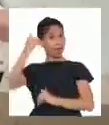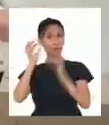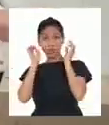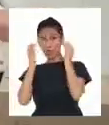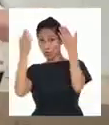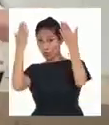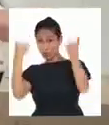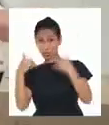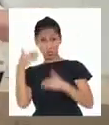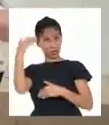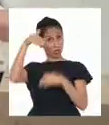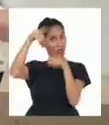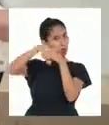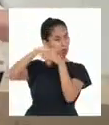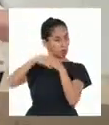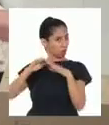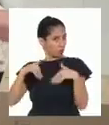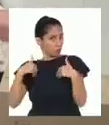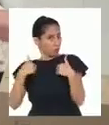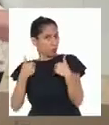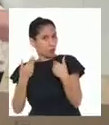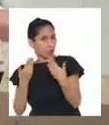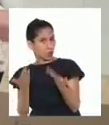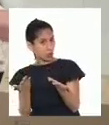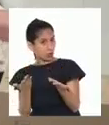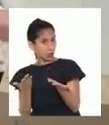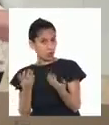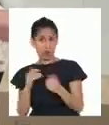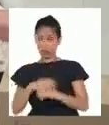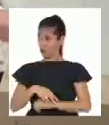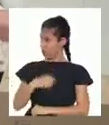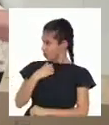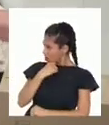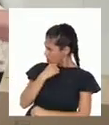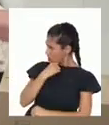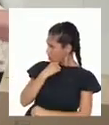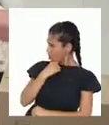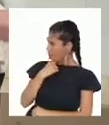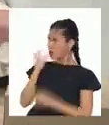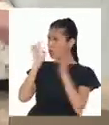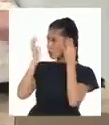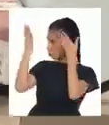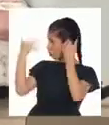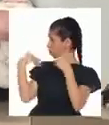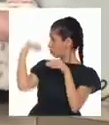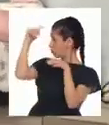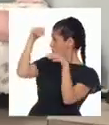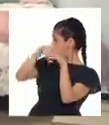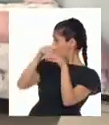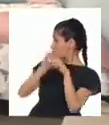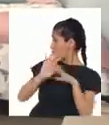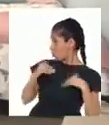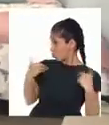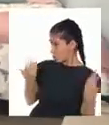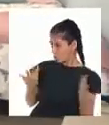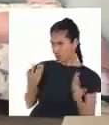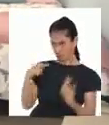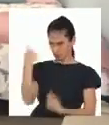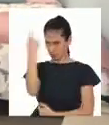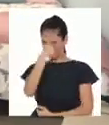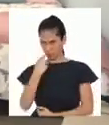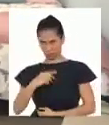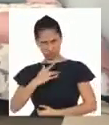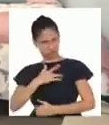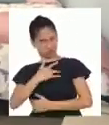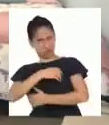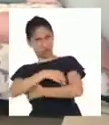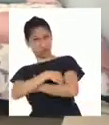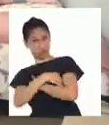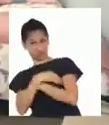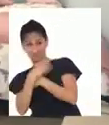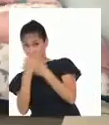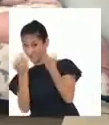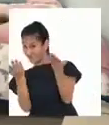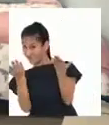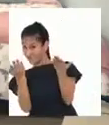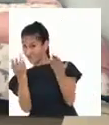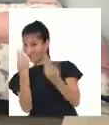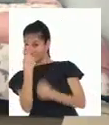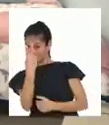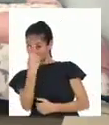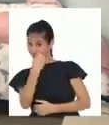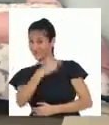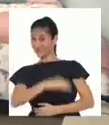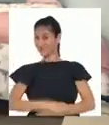Ah, sí. Esa es mi cara de indignada. Le voy a hacer un acercamiento para que puedan ver mejor. Ahí está, se las